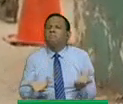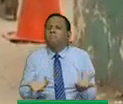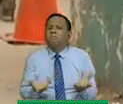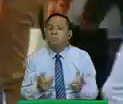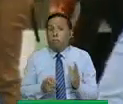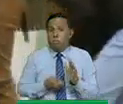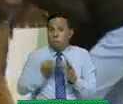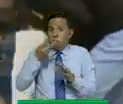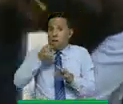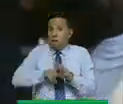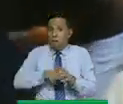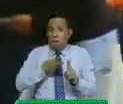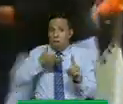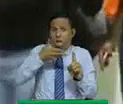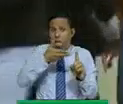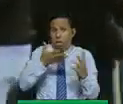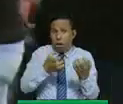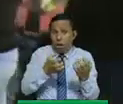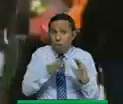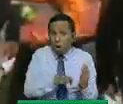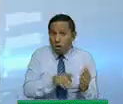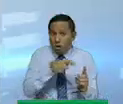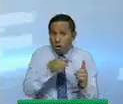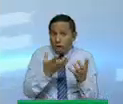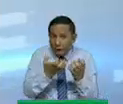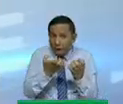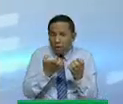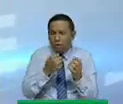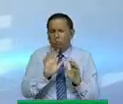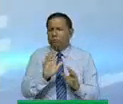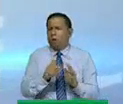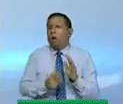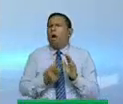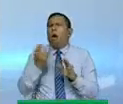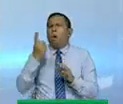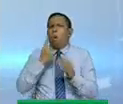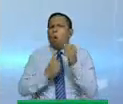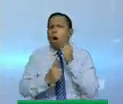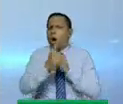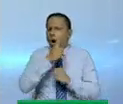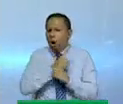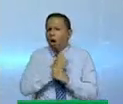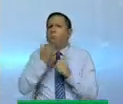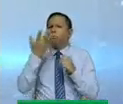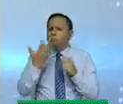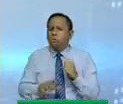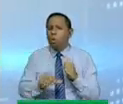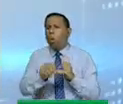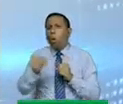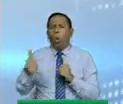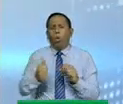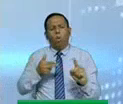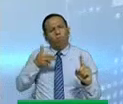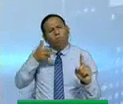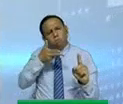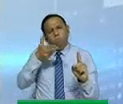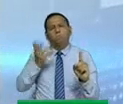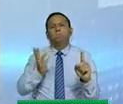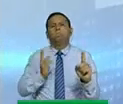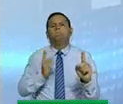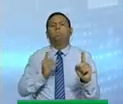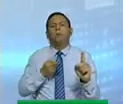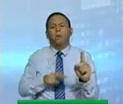que intentan acabar con su vida, pues hace un año fue atacada con un arma de fuego mientras